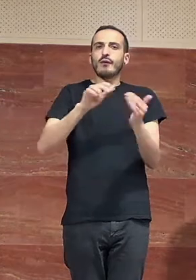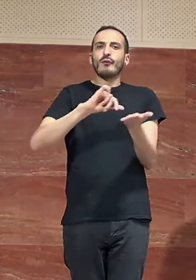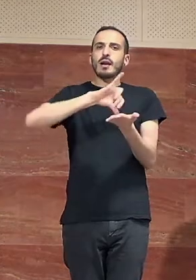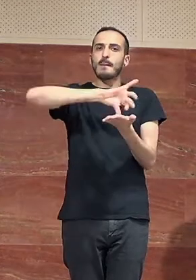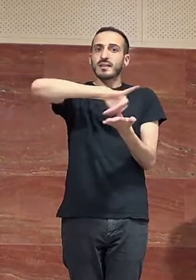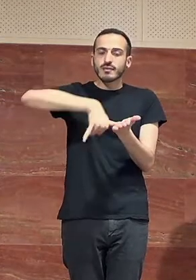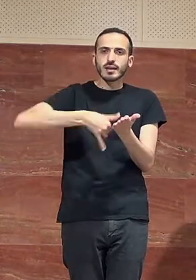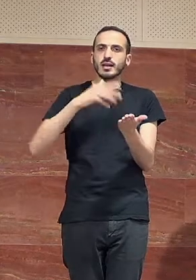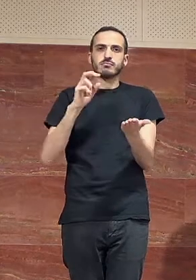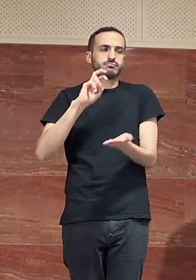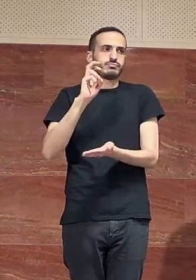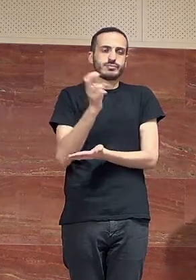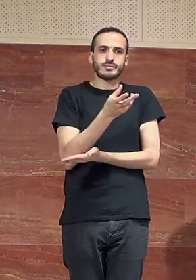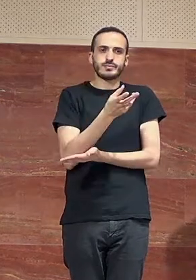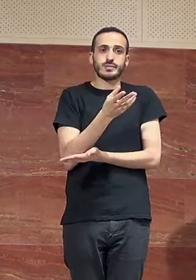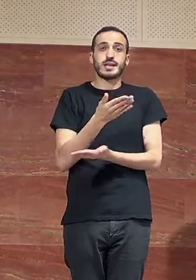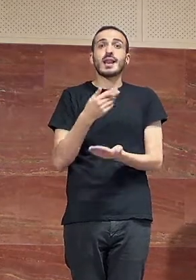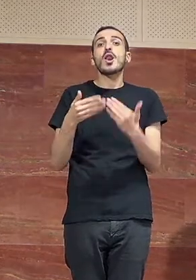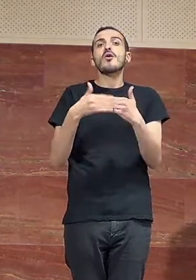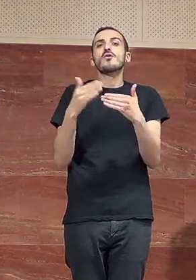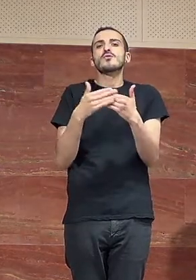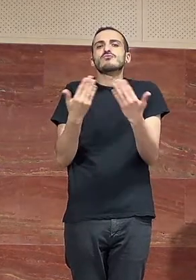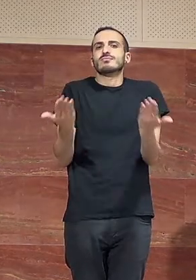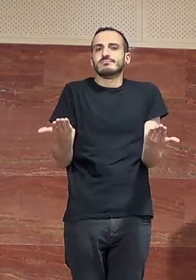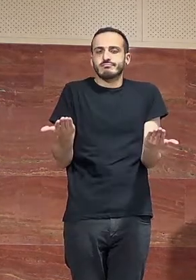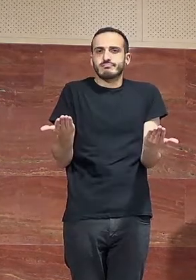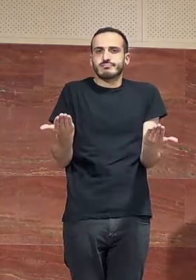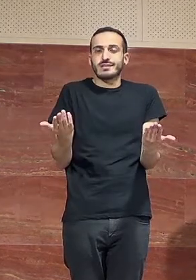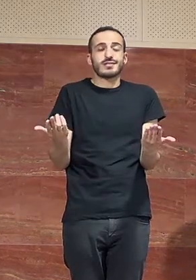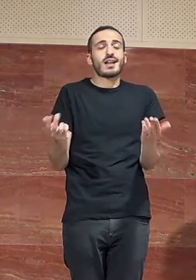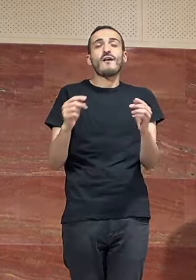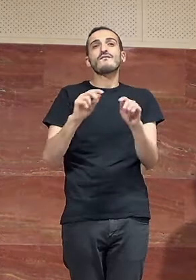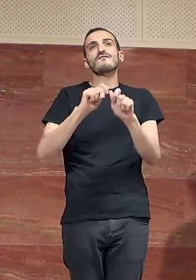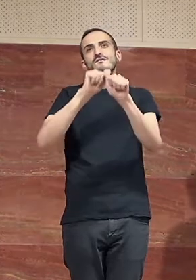barrio pequeño. Luego, ¿dónde está la novedad de esto de las formas de convivencia?